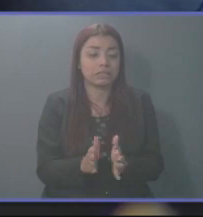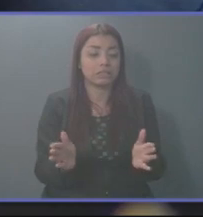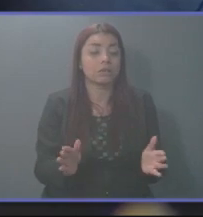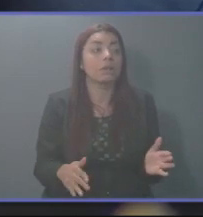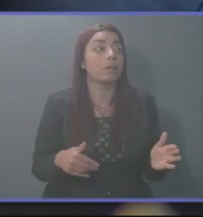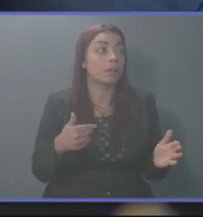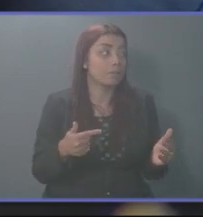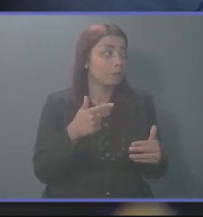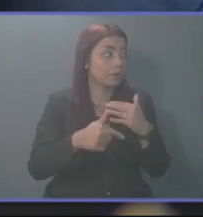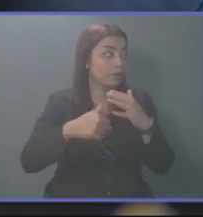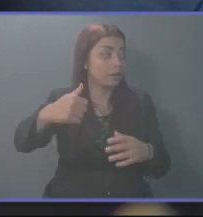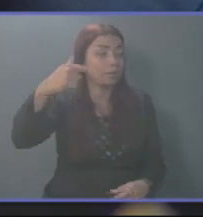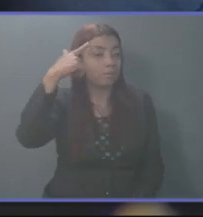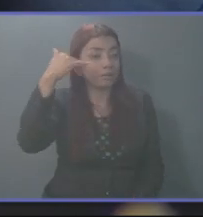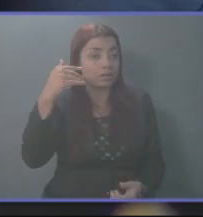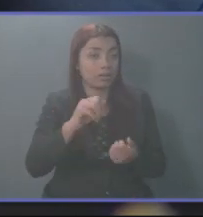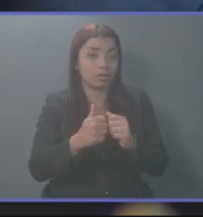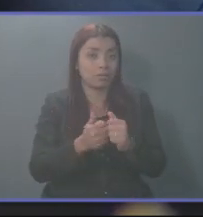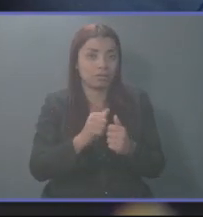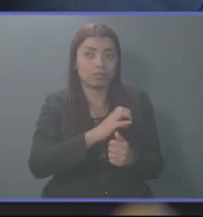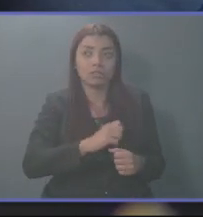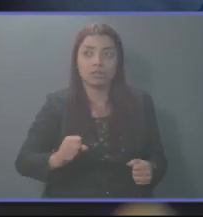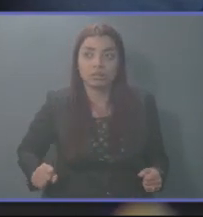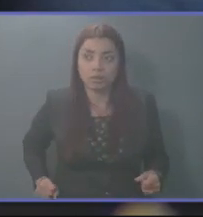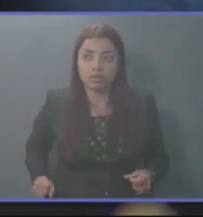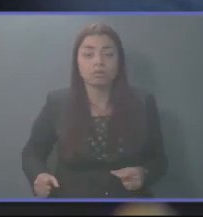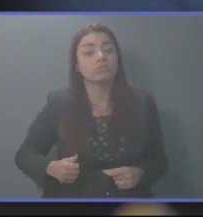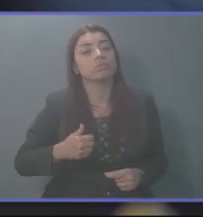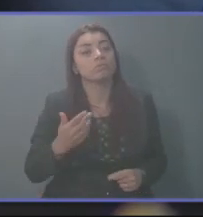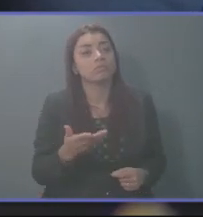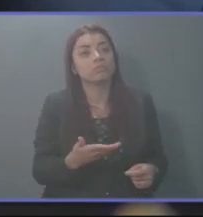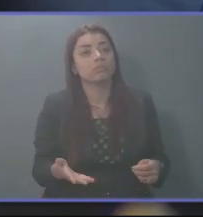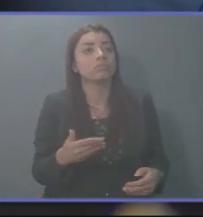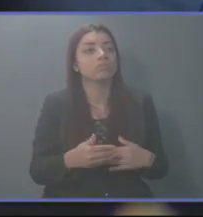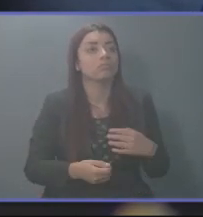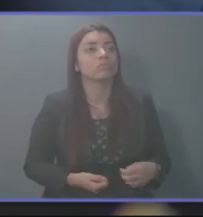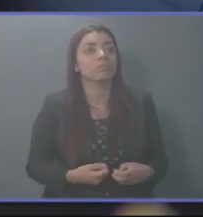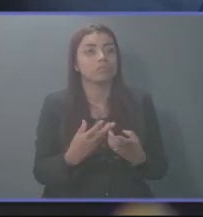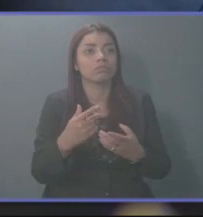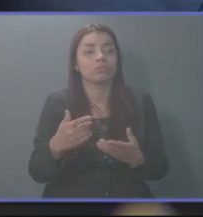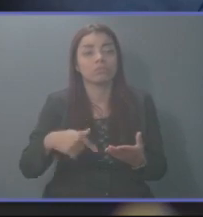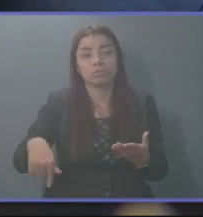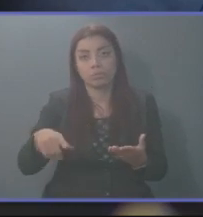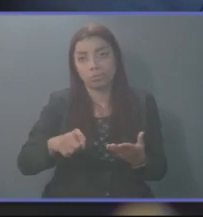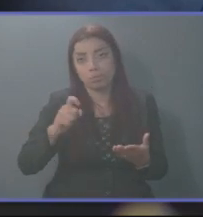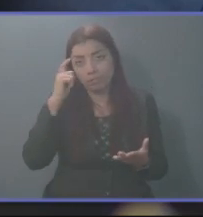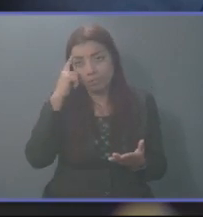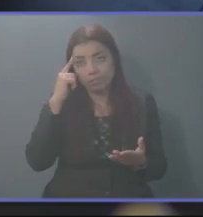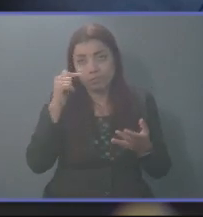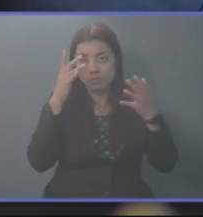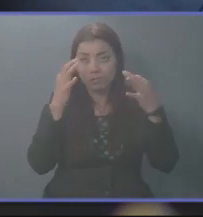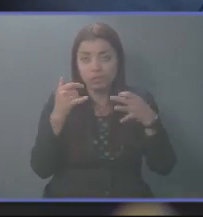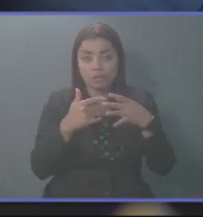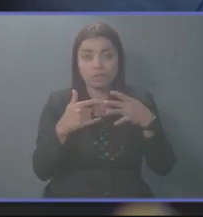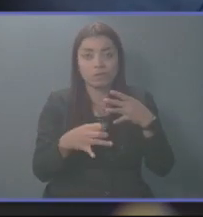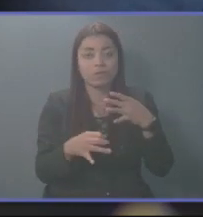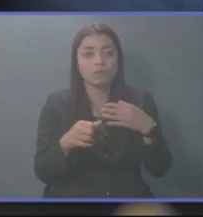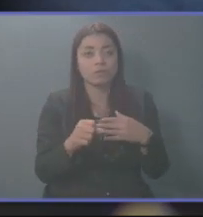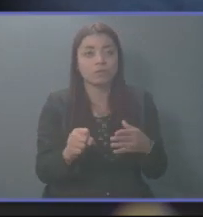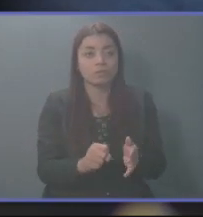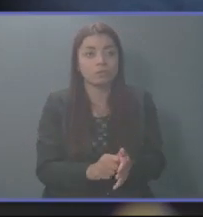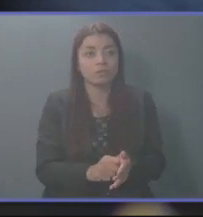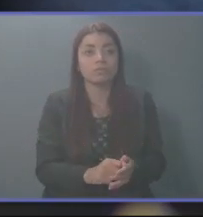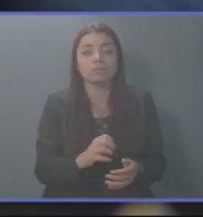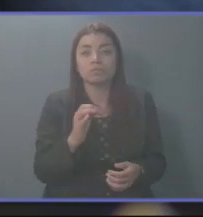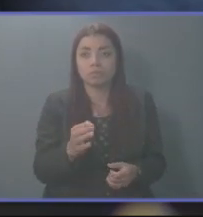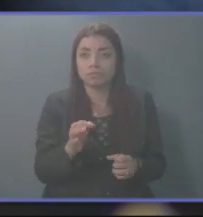debe orientarse la política deportiva de El Salvador. Sin prejuicio de lo manifestado, considera que el referido decreto legislativo